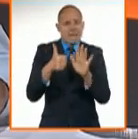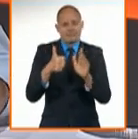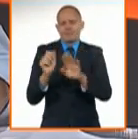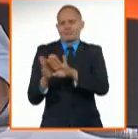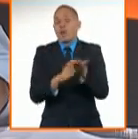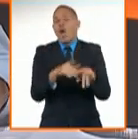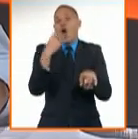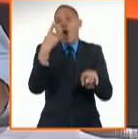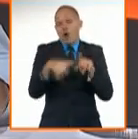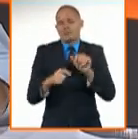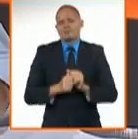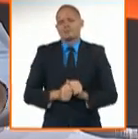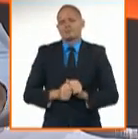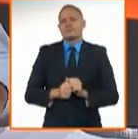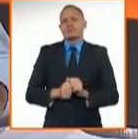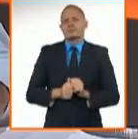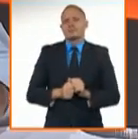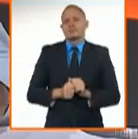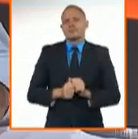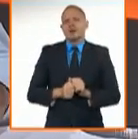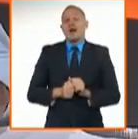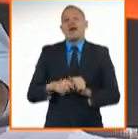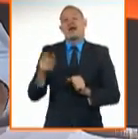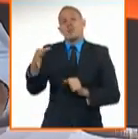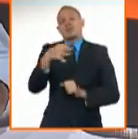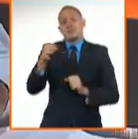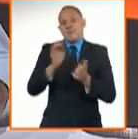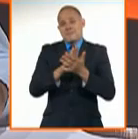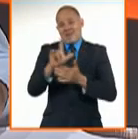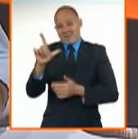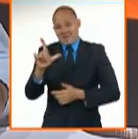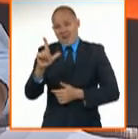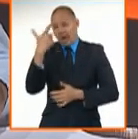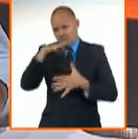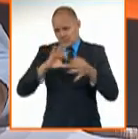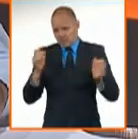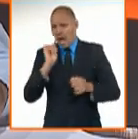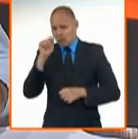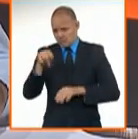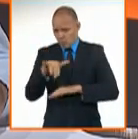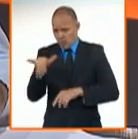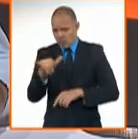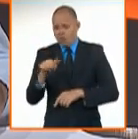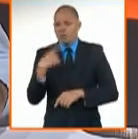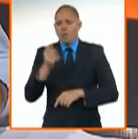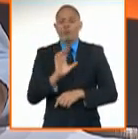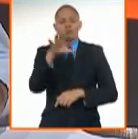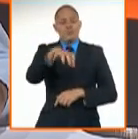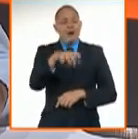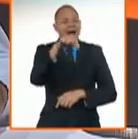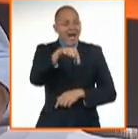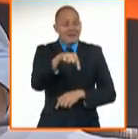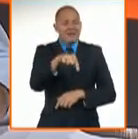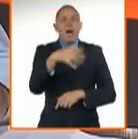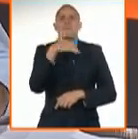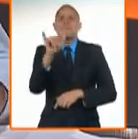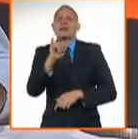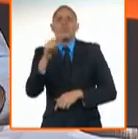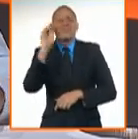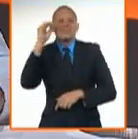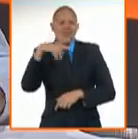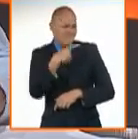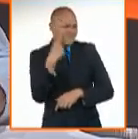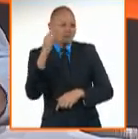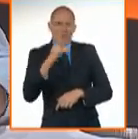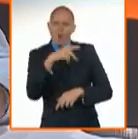planificamos un mantenimiento también se nos alargó no sucedió algo similar a la máquina de efecto y tuvimos que trabajar en el rotor de